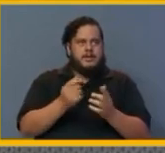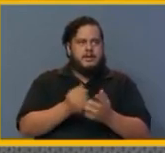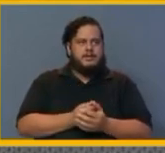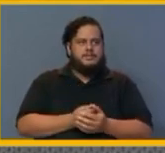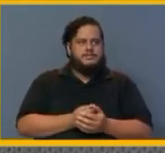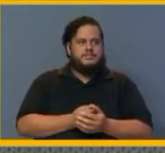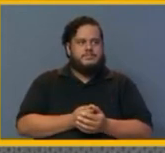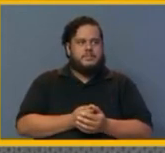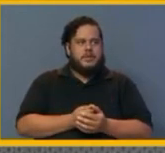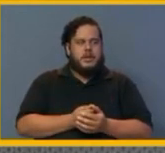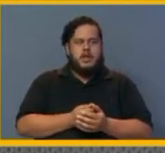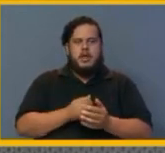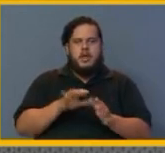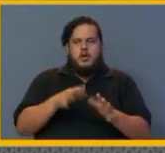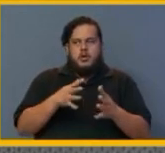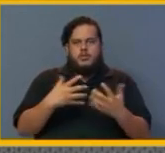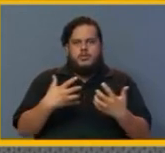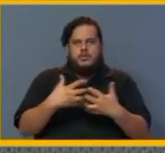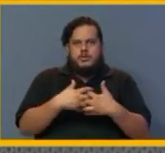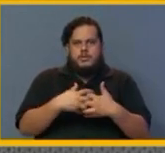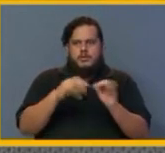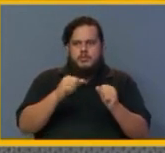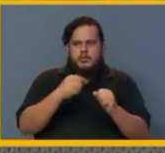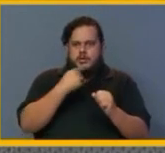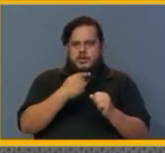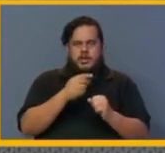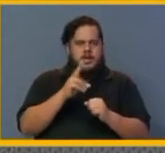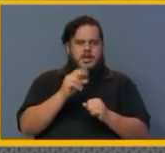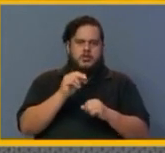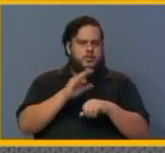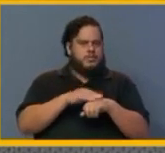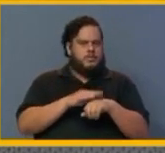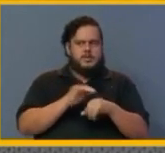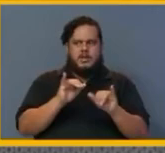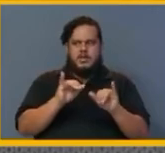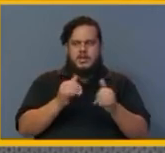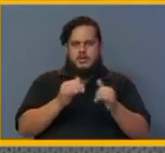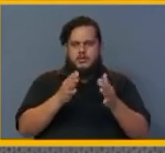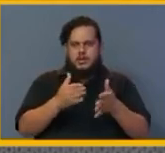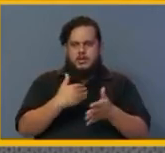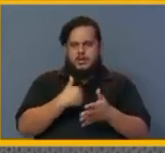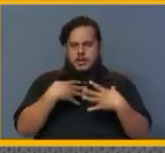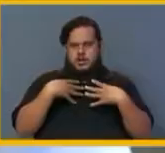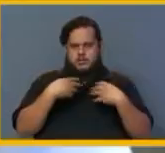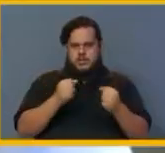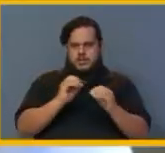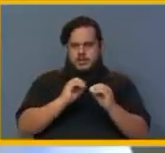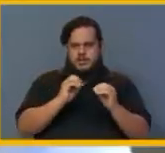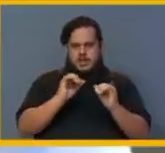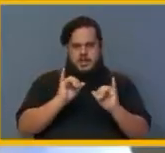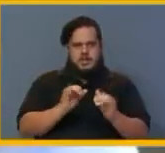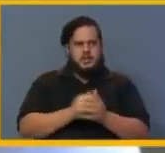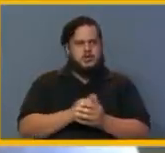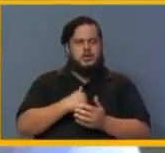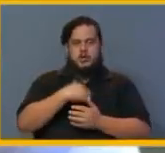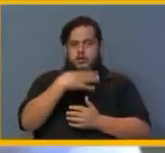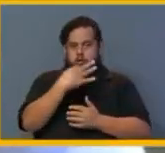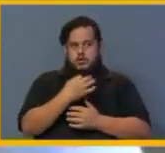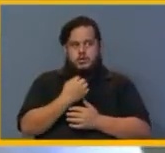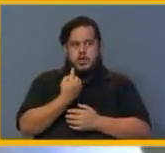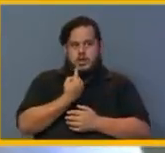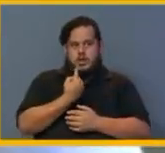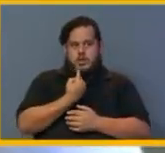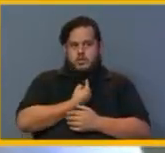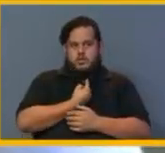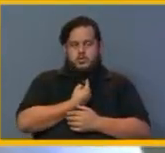como los amarran, podemos decir, y no dejan que los jugadores tengan confianza ni nada de eso. Yo creo que uno como